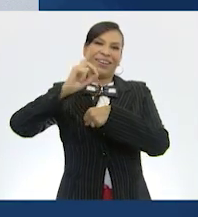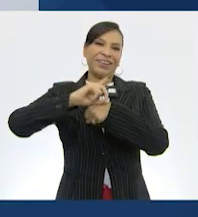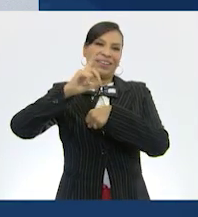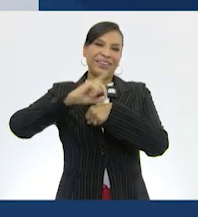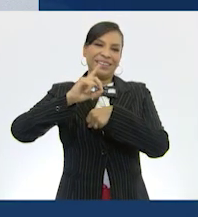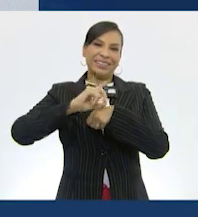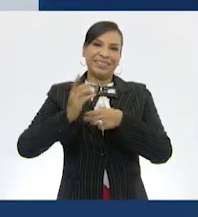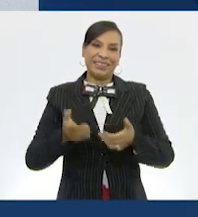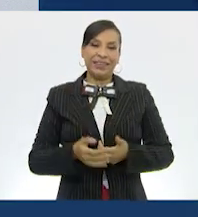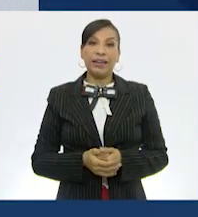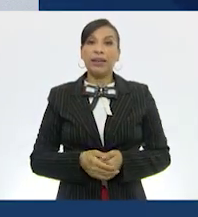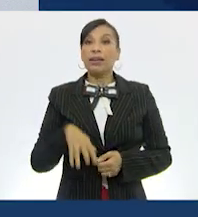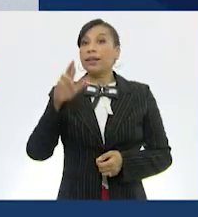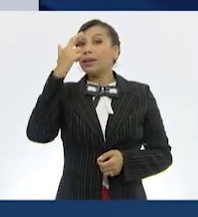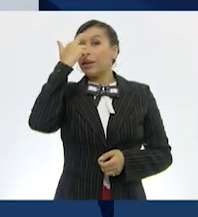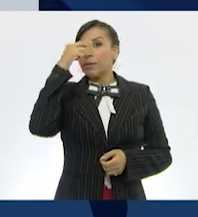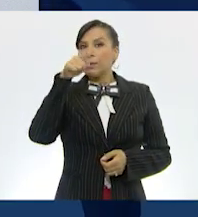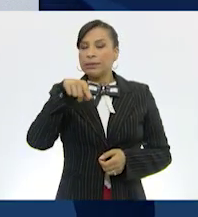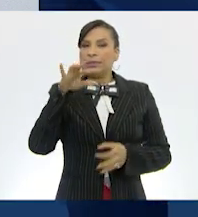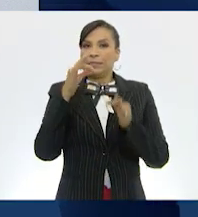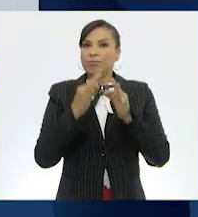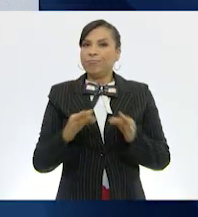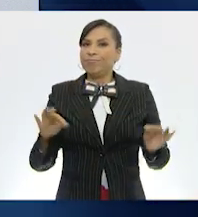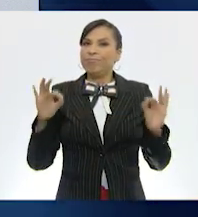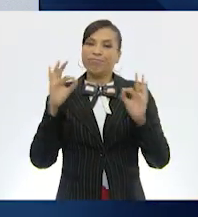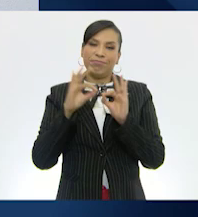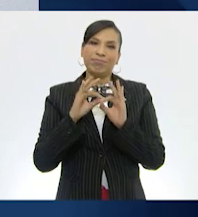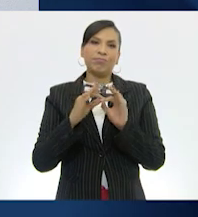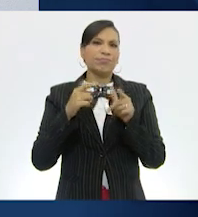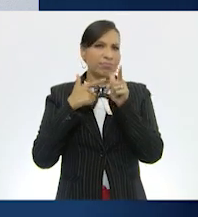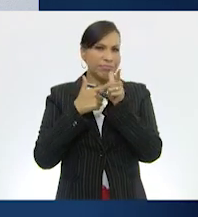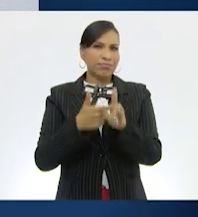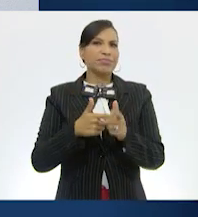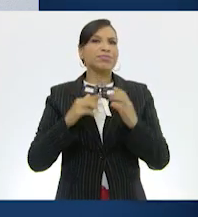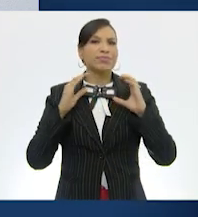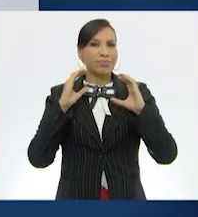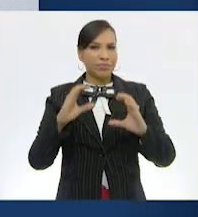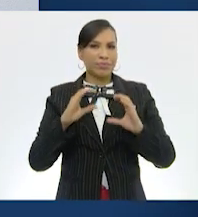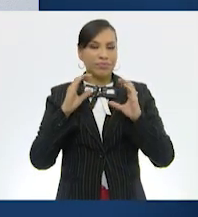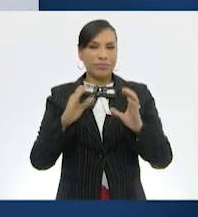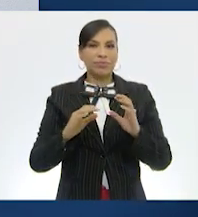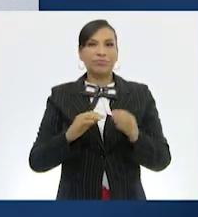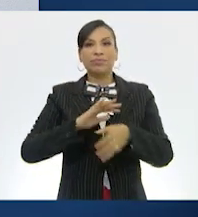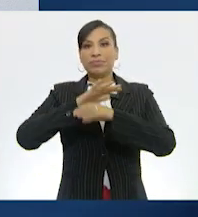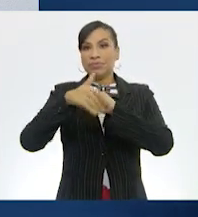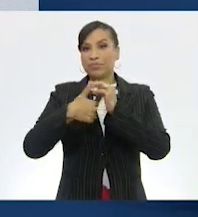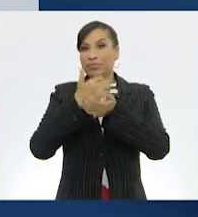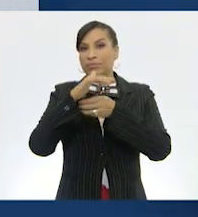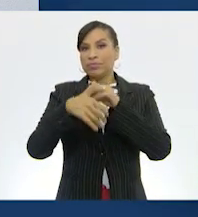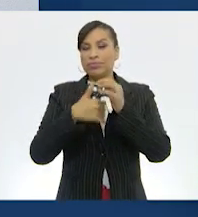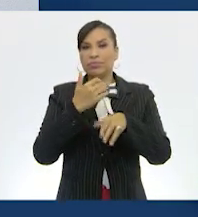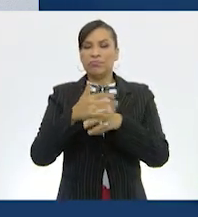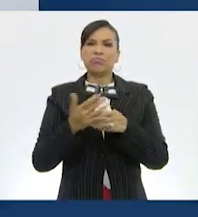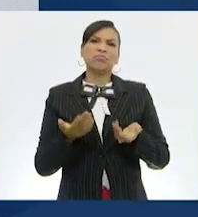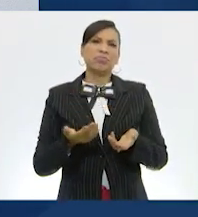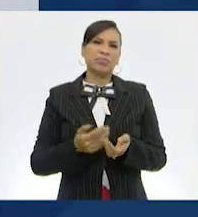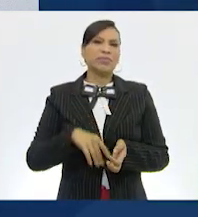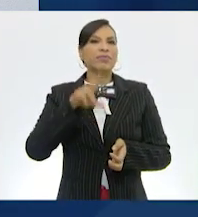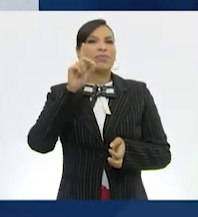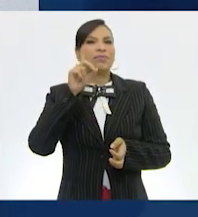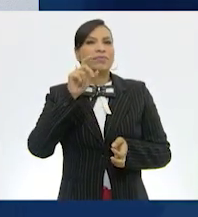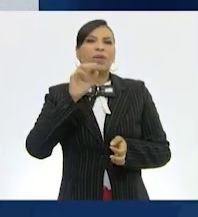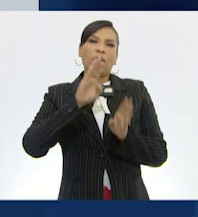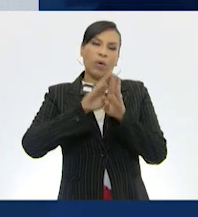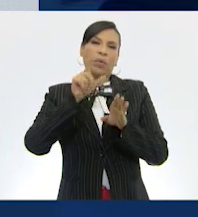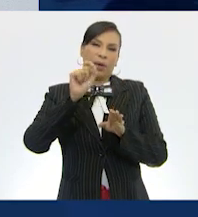los días. Recuerden que es importante seguir cuidándonos, lavándonos las manos por lo menos durante